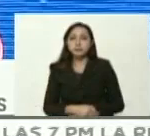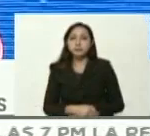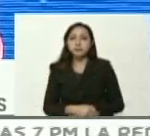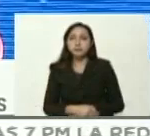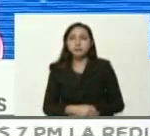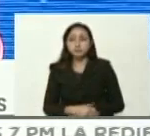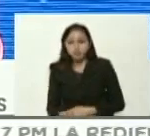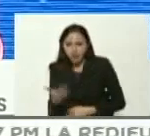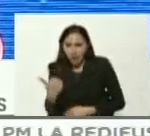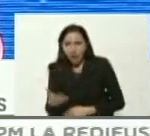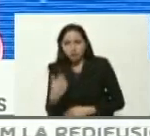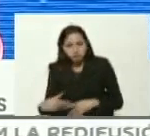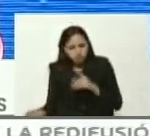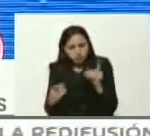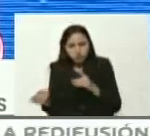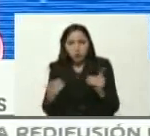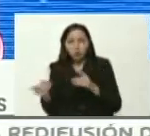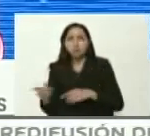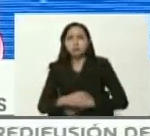Vamos, está bien.